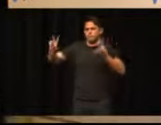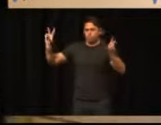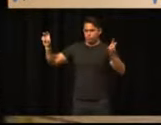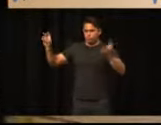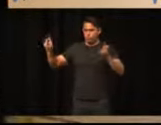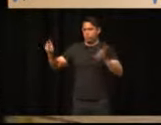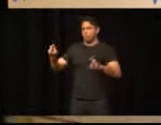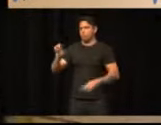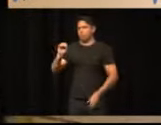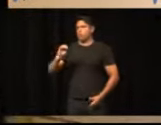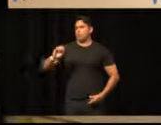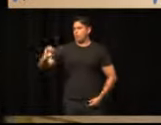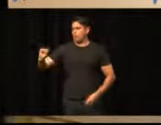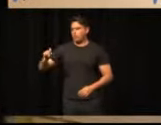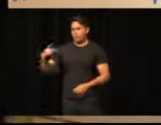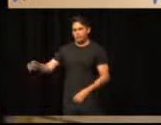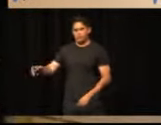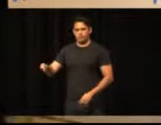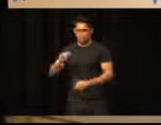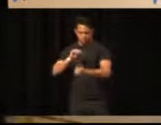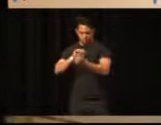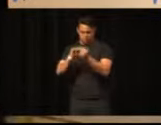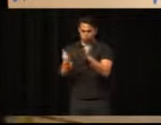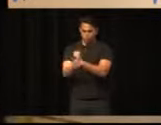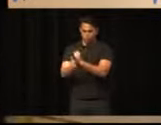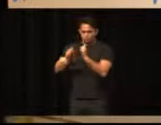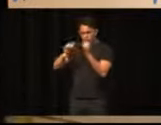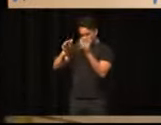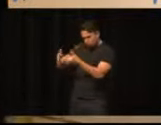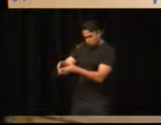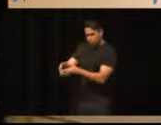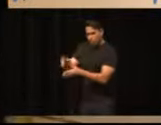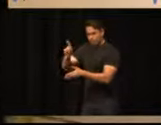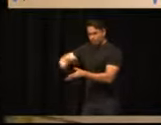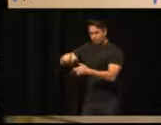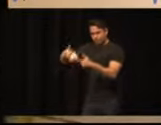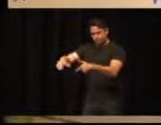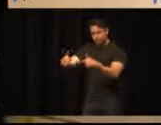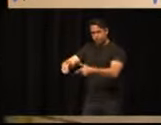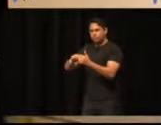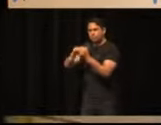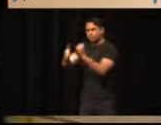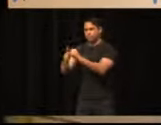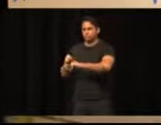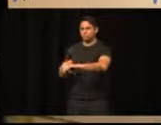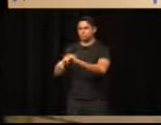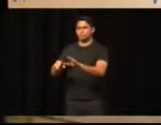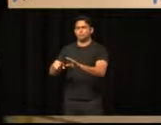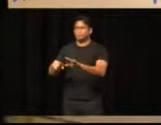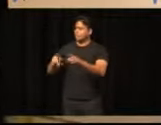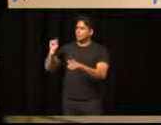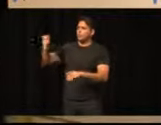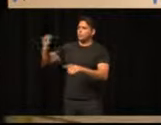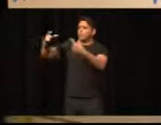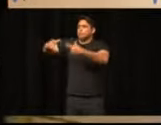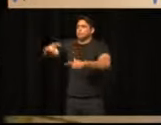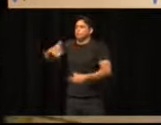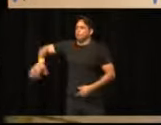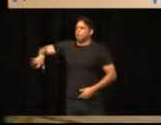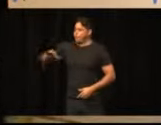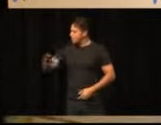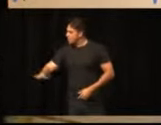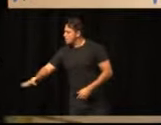mejor y profundizar un poco más sobre ese producto, el ONAOS del deporte, que trabaja en la perspectiva del deporte educacional, donde una